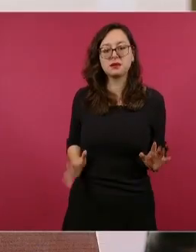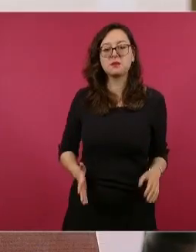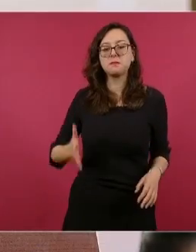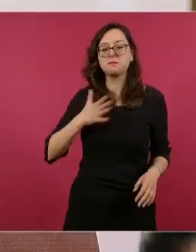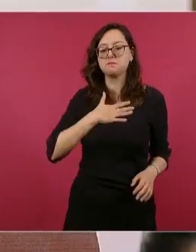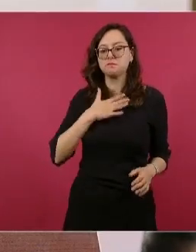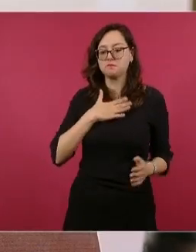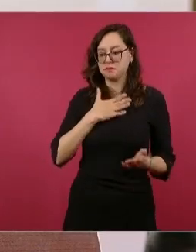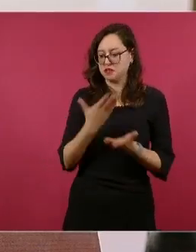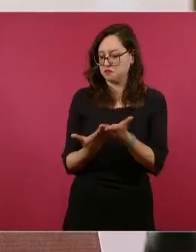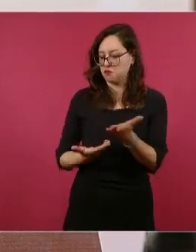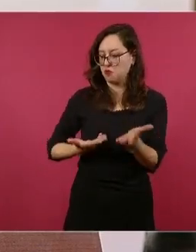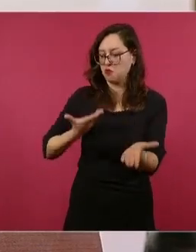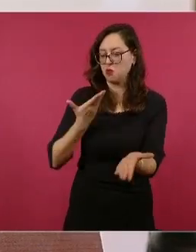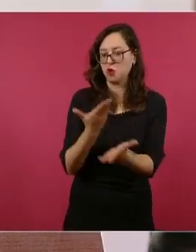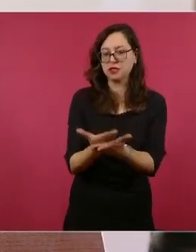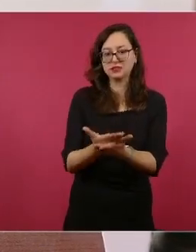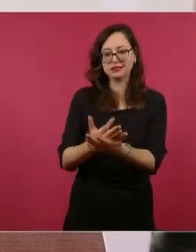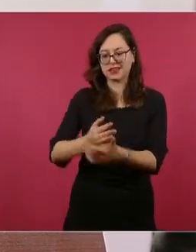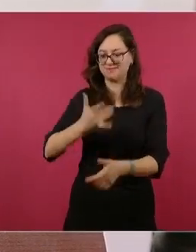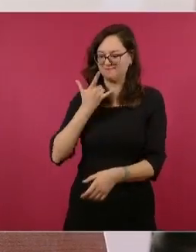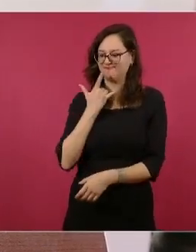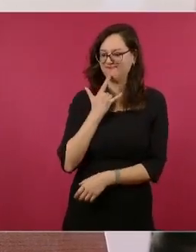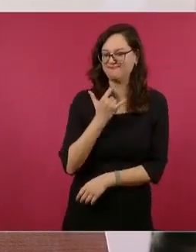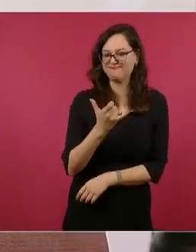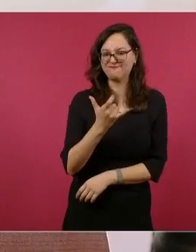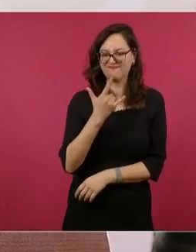a defender lo que